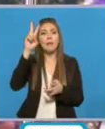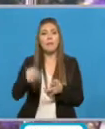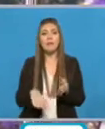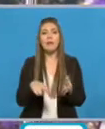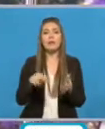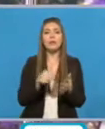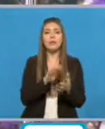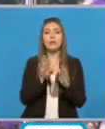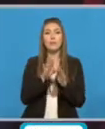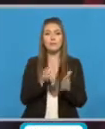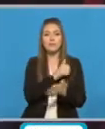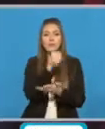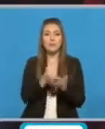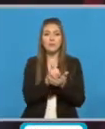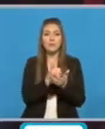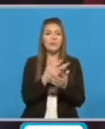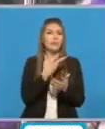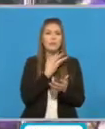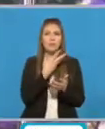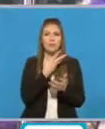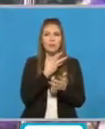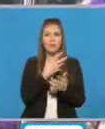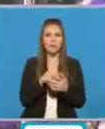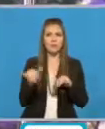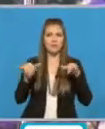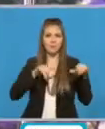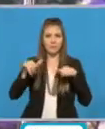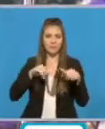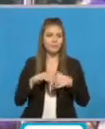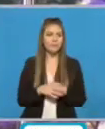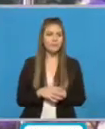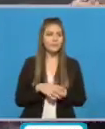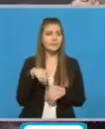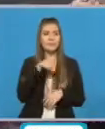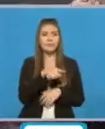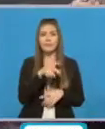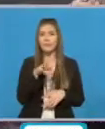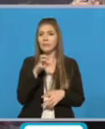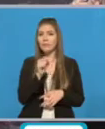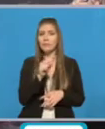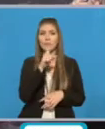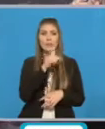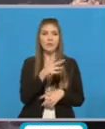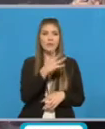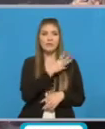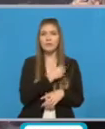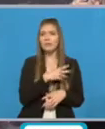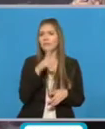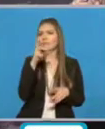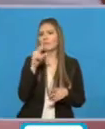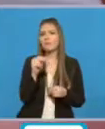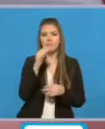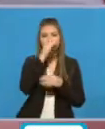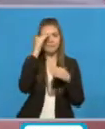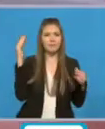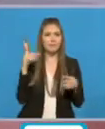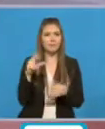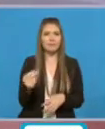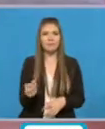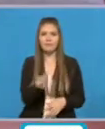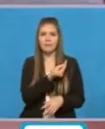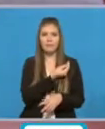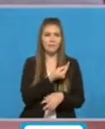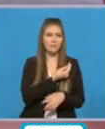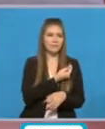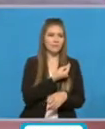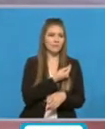mapa no está. Y bueno, San Agustín era un hijo insoportable. Ándale. Insoportable, o sea, ¿qué les